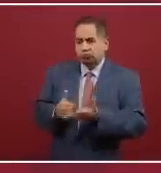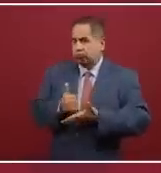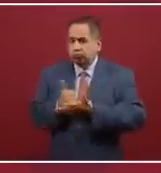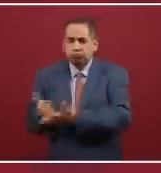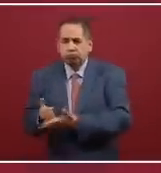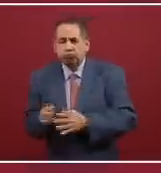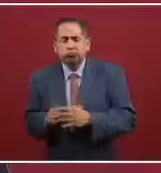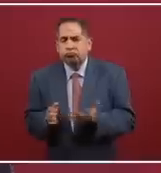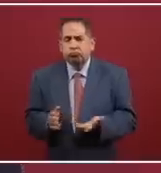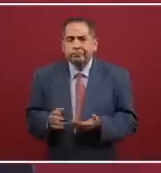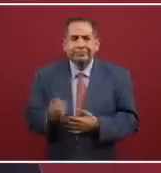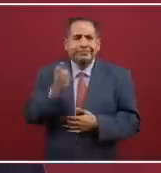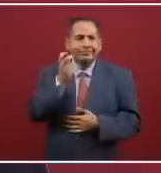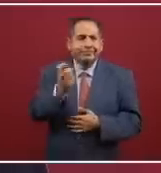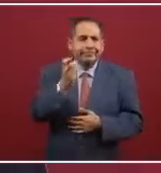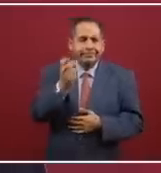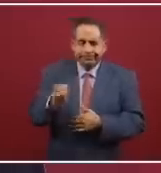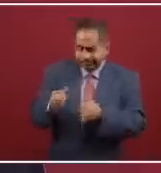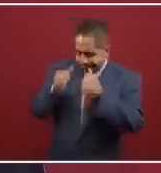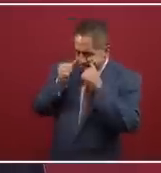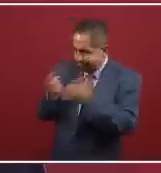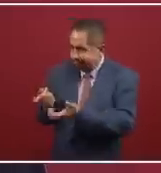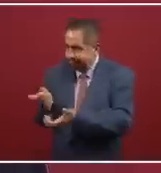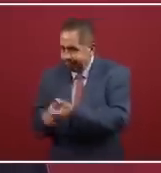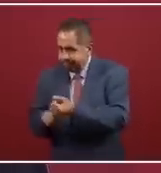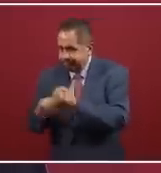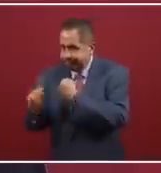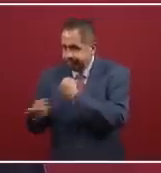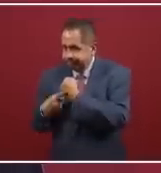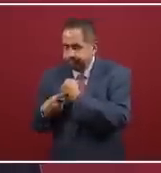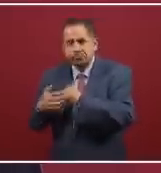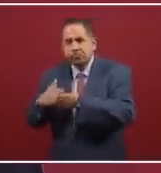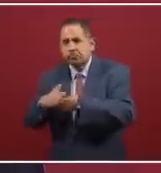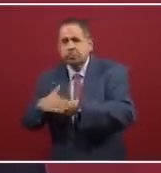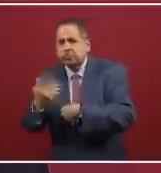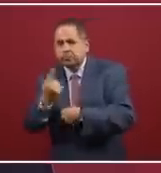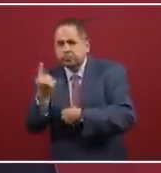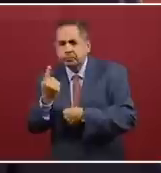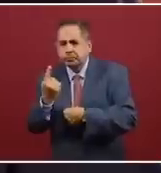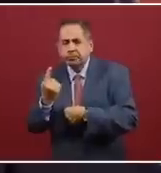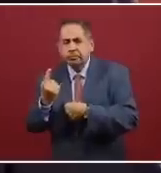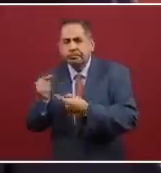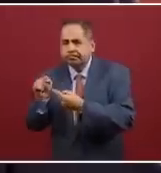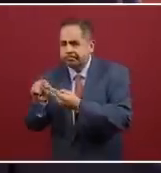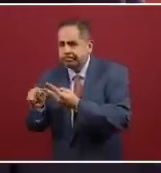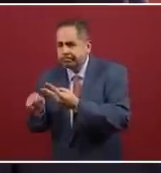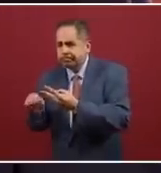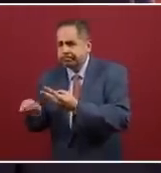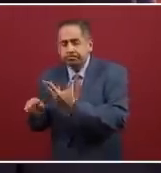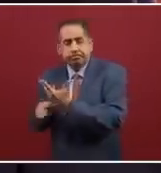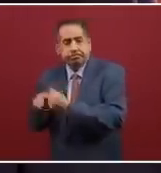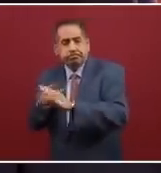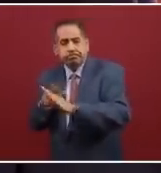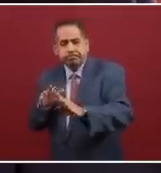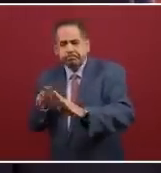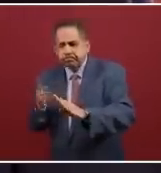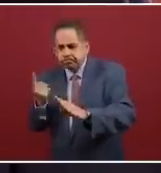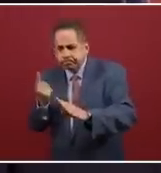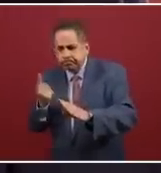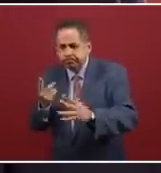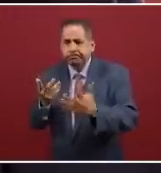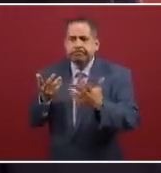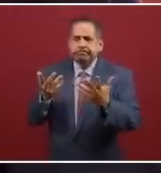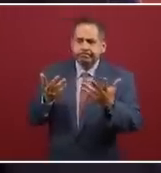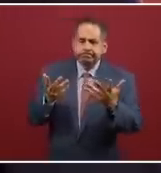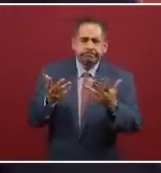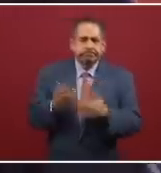atendiendo las causas que originan el que la